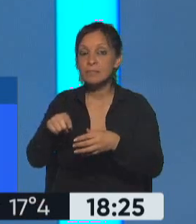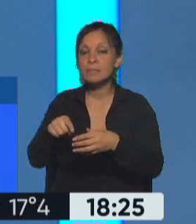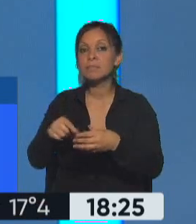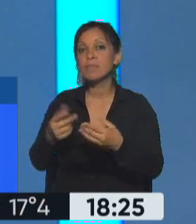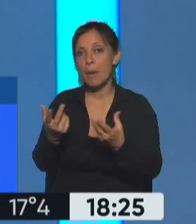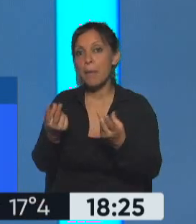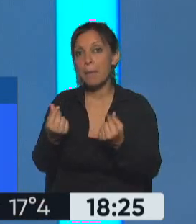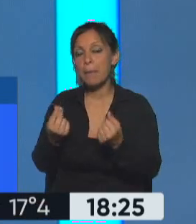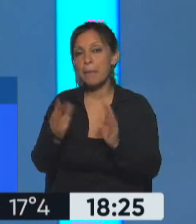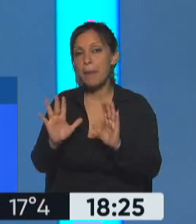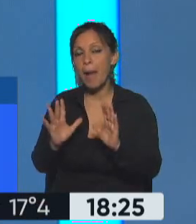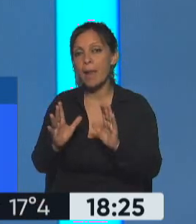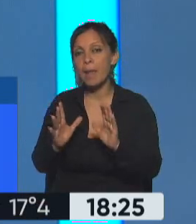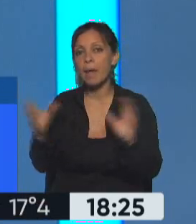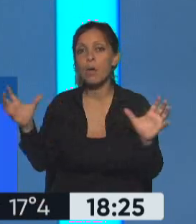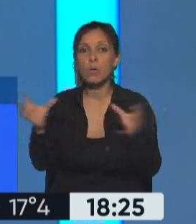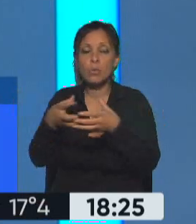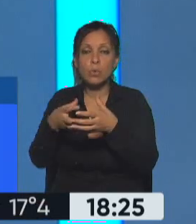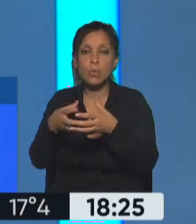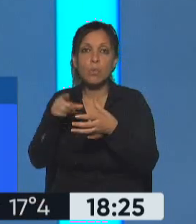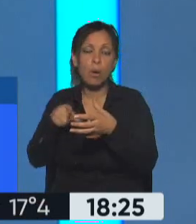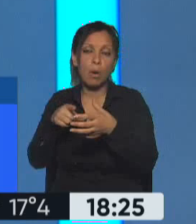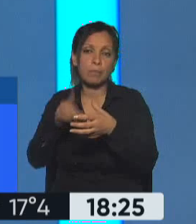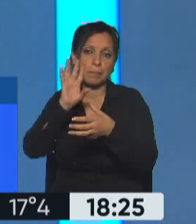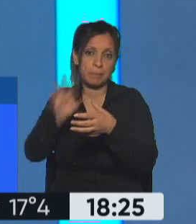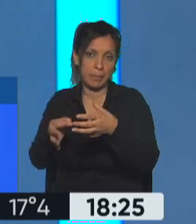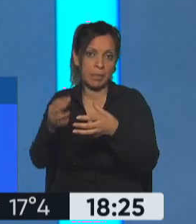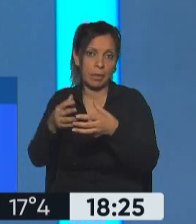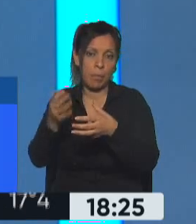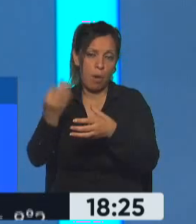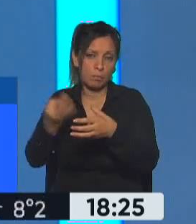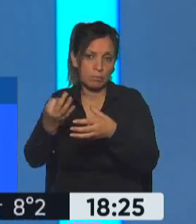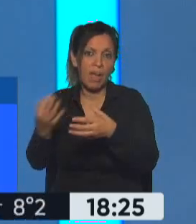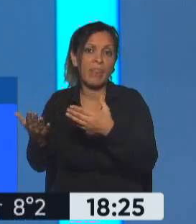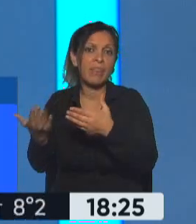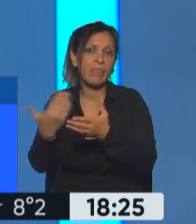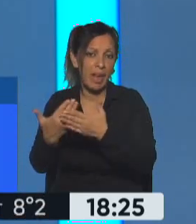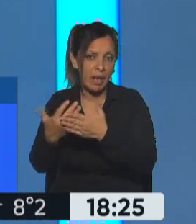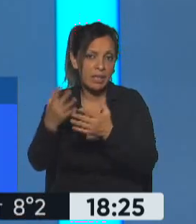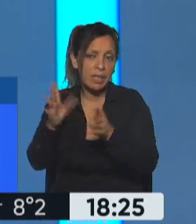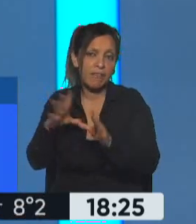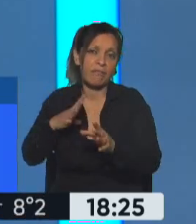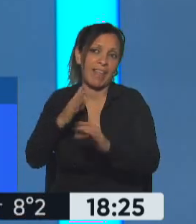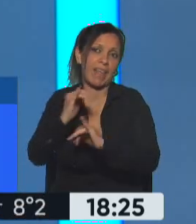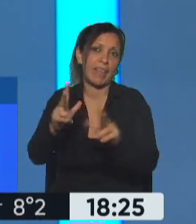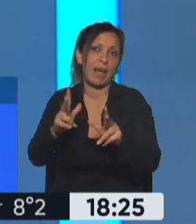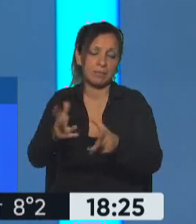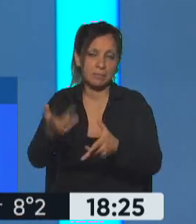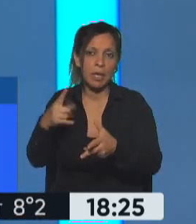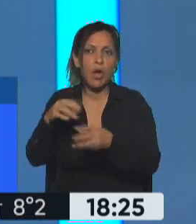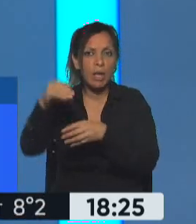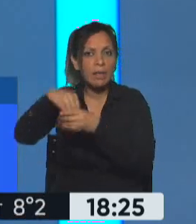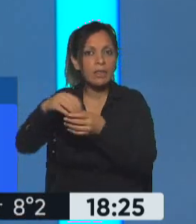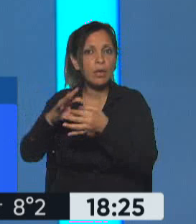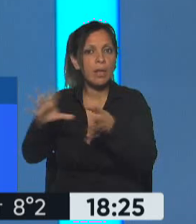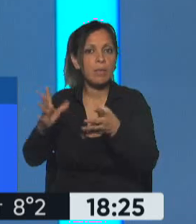me parece, o es bueno que un sector de derecha, que es claramente de derecha, faltaría quizás que lo blanquee de esa manera, pero que jueguen dentro del esquema